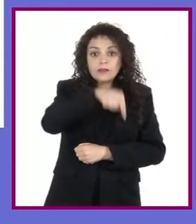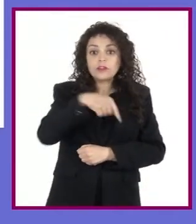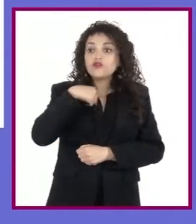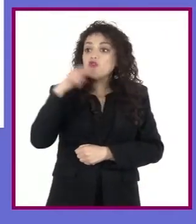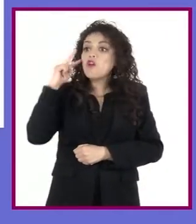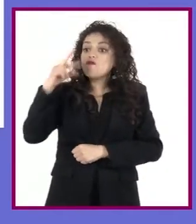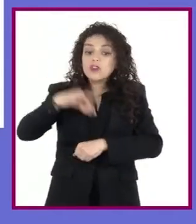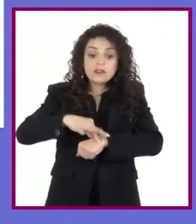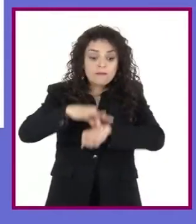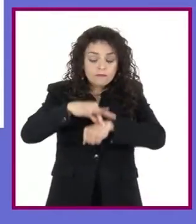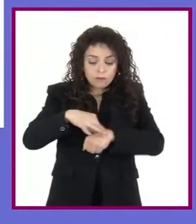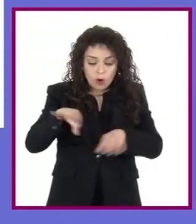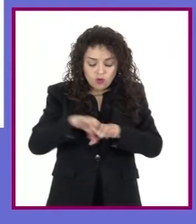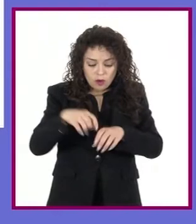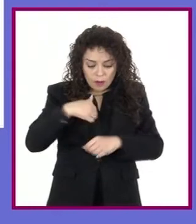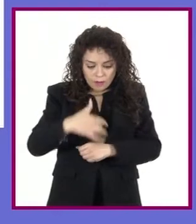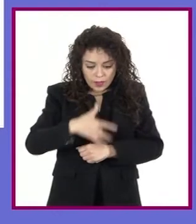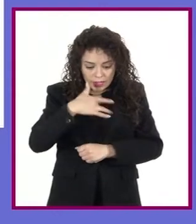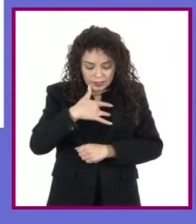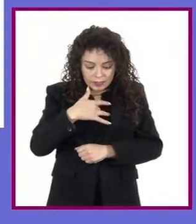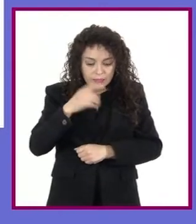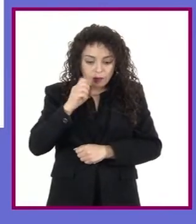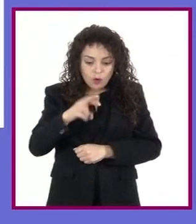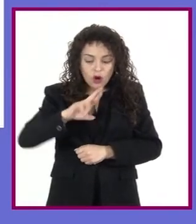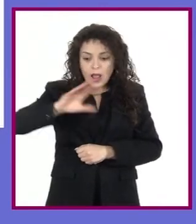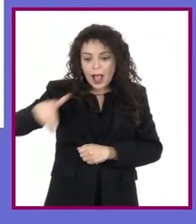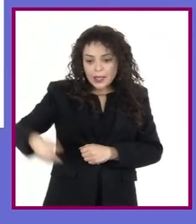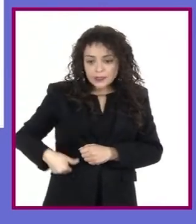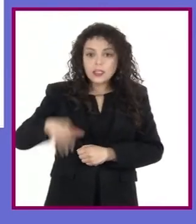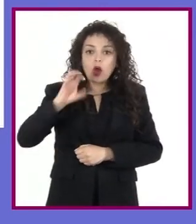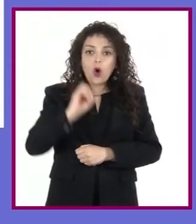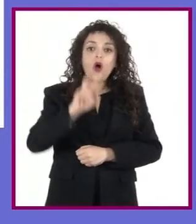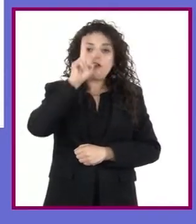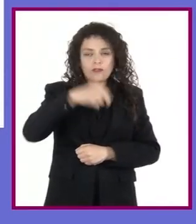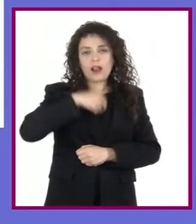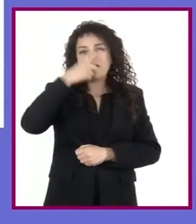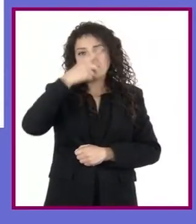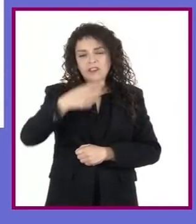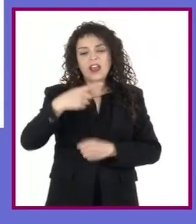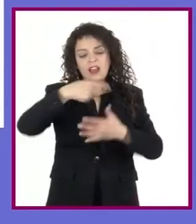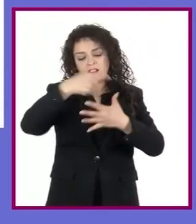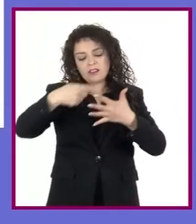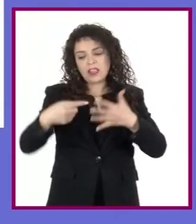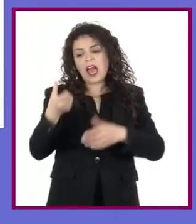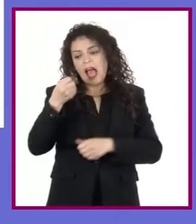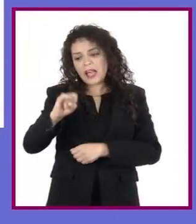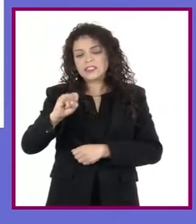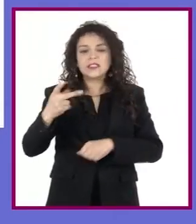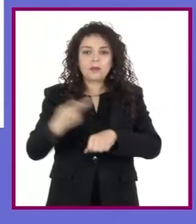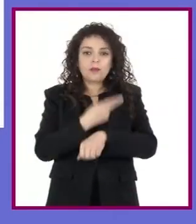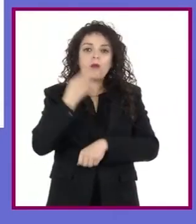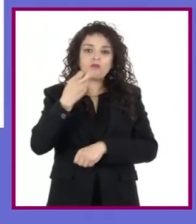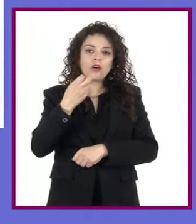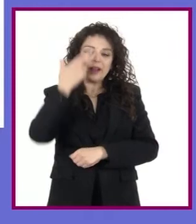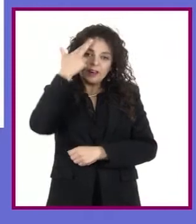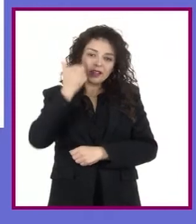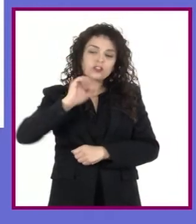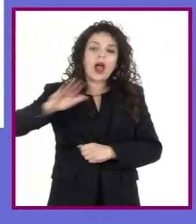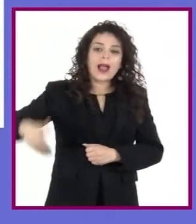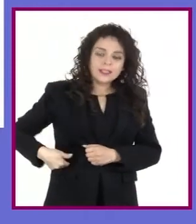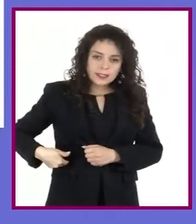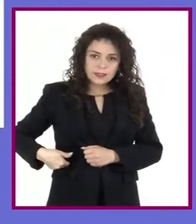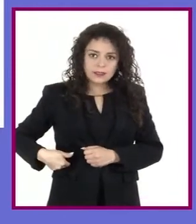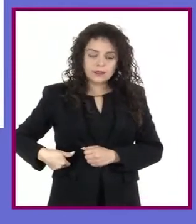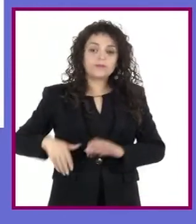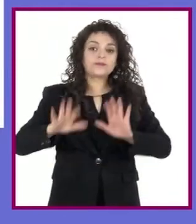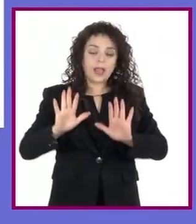mano cómo vivieron el incidente o qué fue lo que pasó. Una fuente secundaria en este ejemplo puede ser el ajustador de los